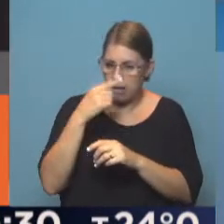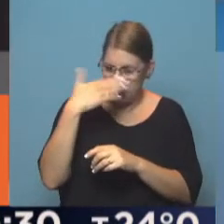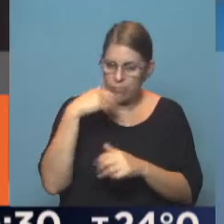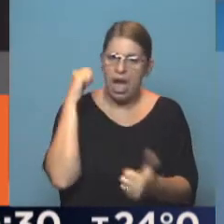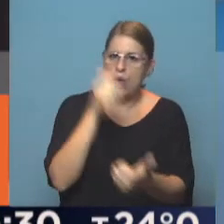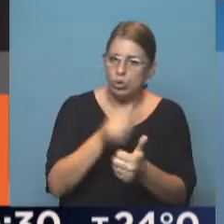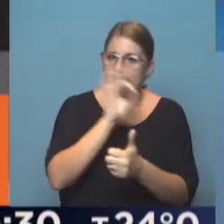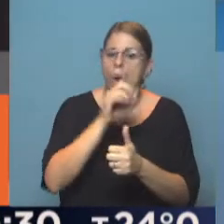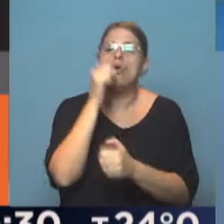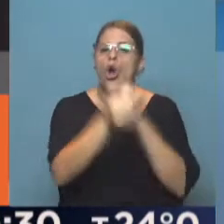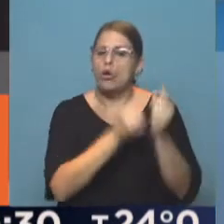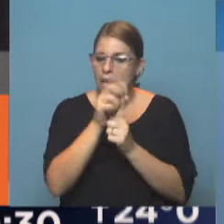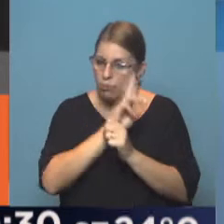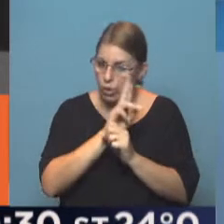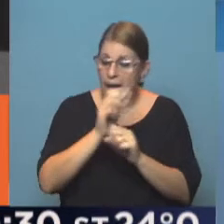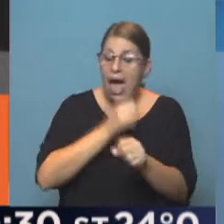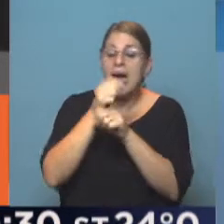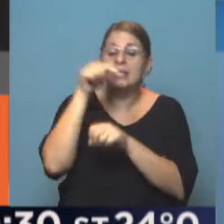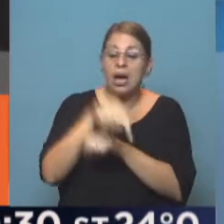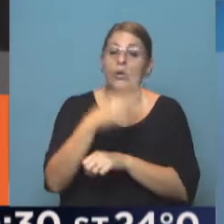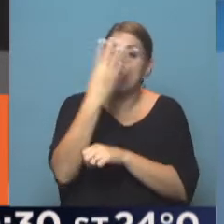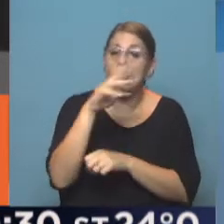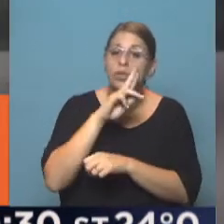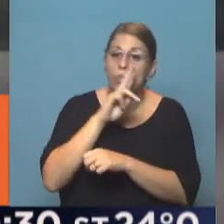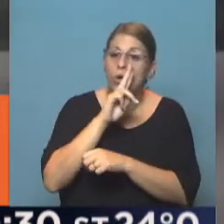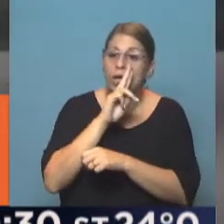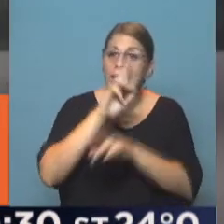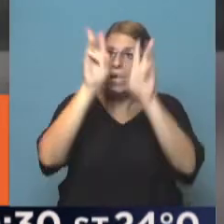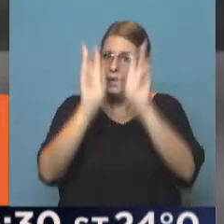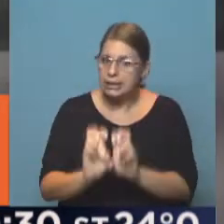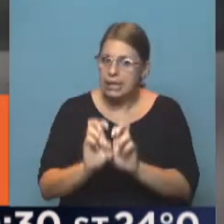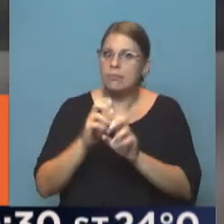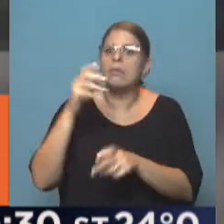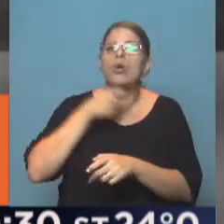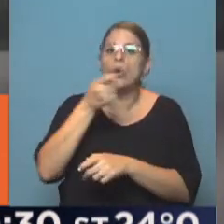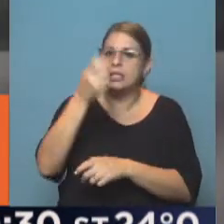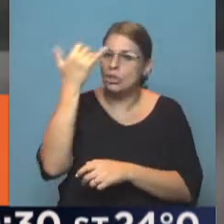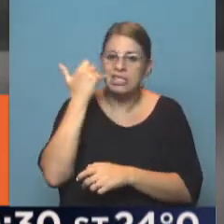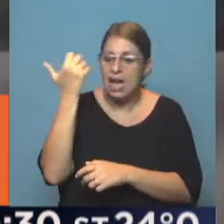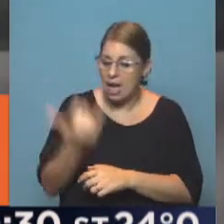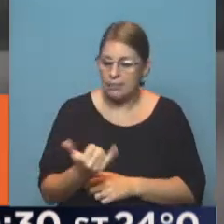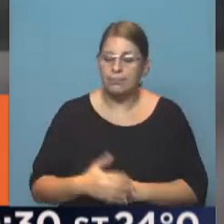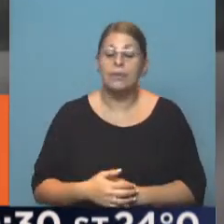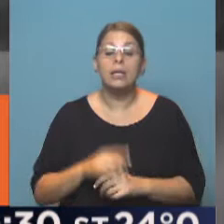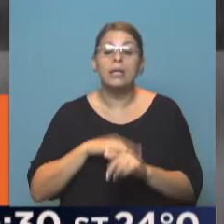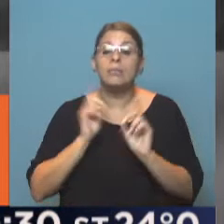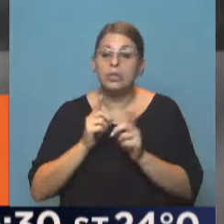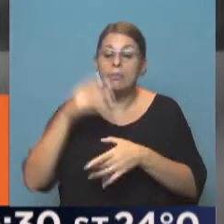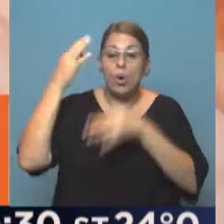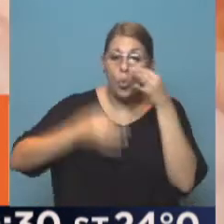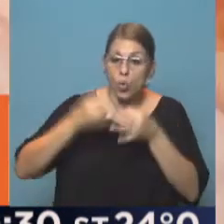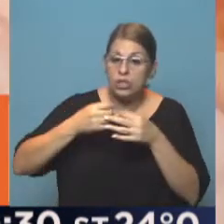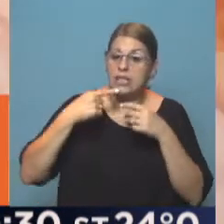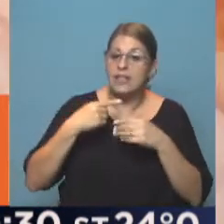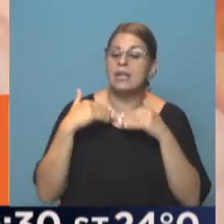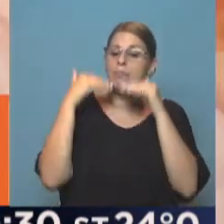golpearlas hasta el momento hay cuatro mujeres cuyos casos fueron judicializados mientras la justicia decidió